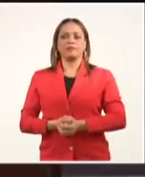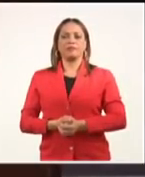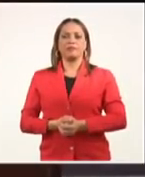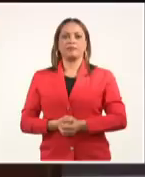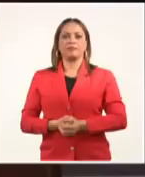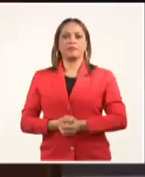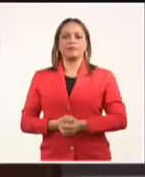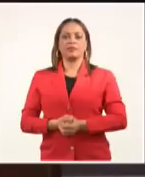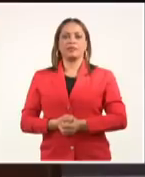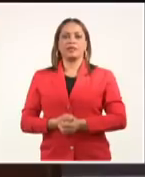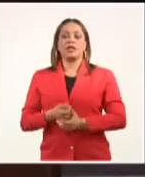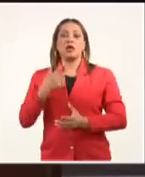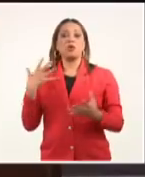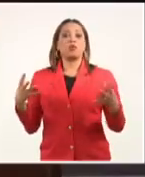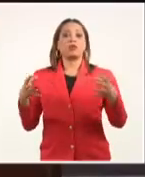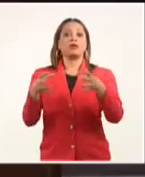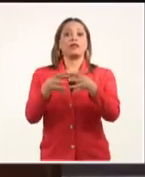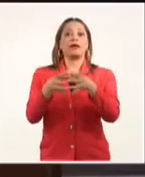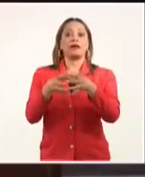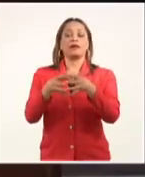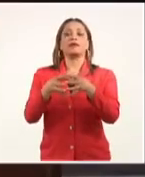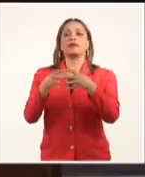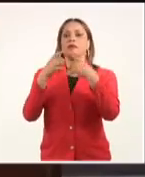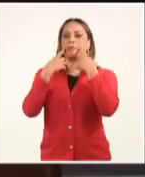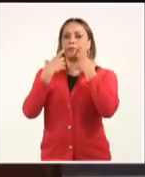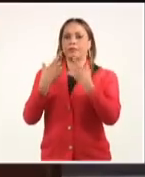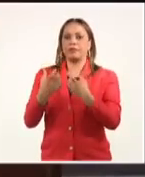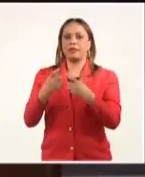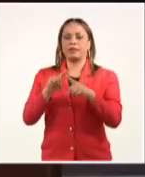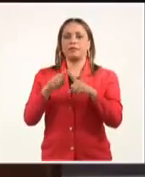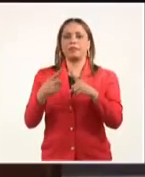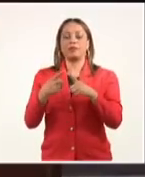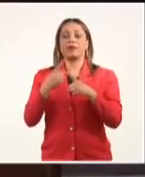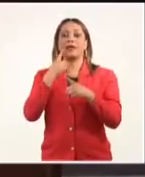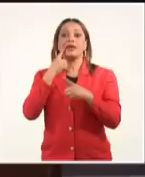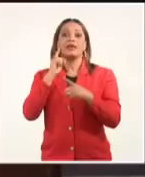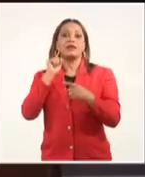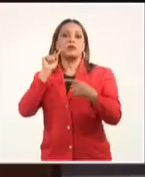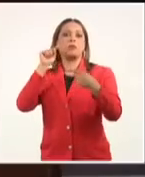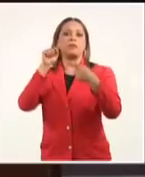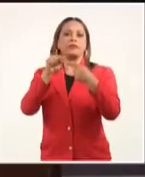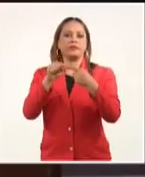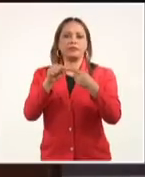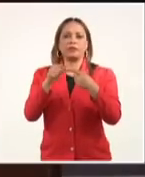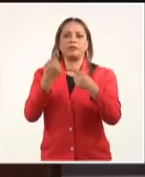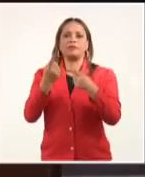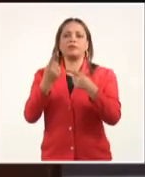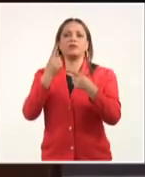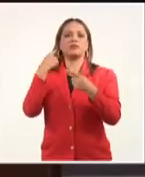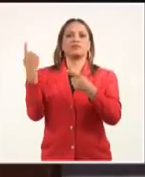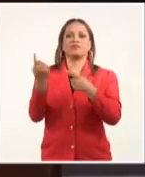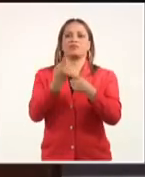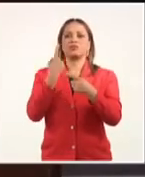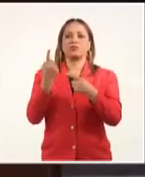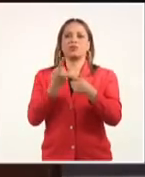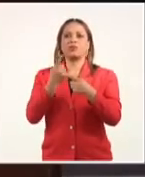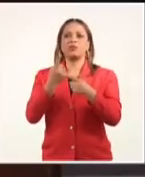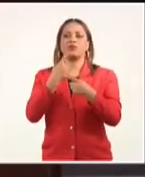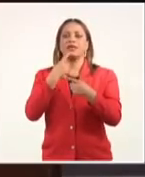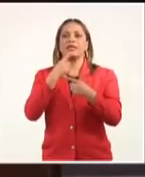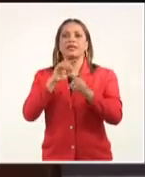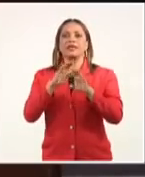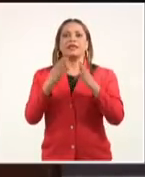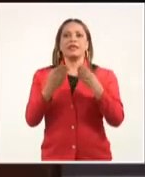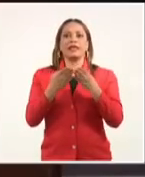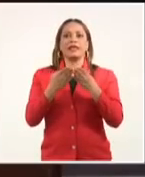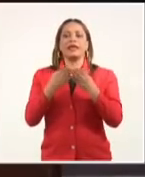cualquier precio, sino la basada en los principios que tan certeramente